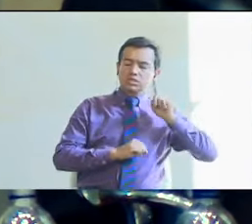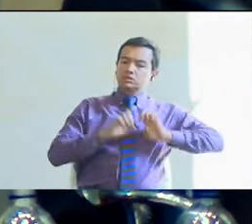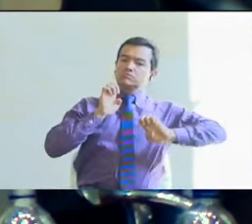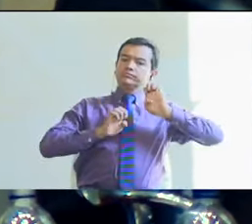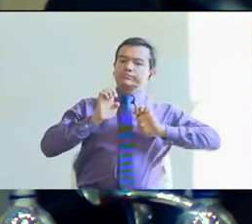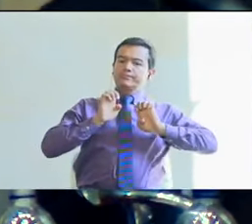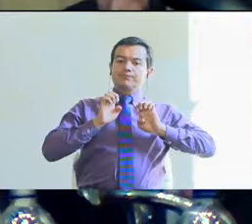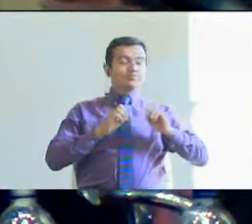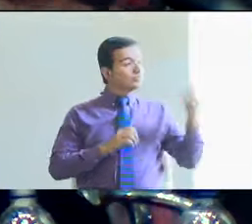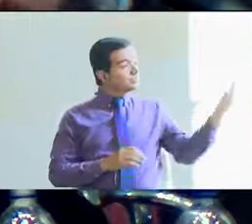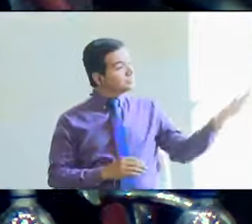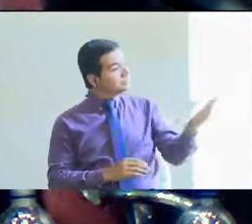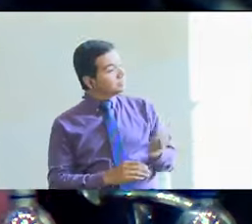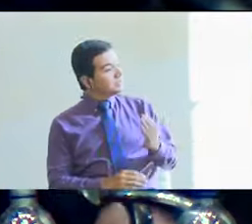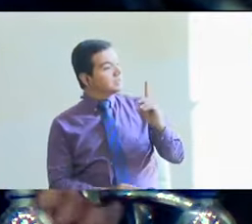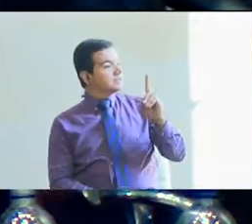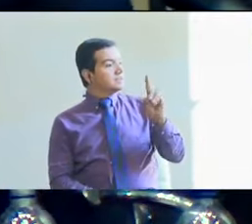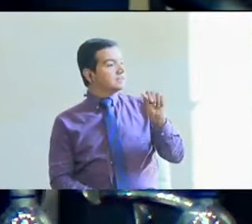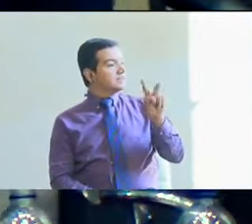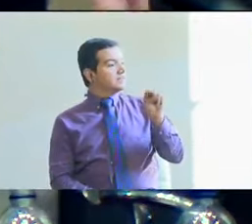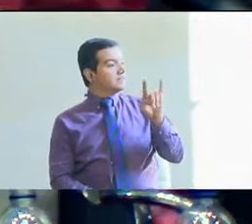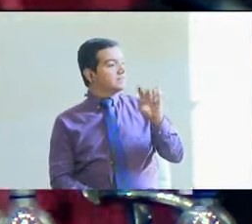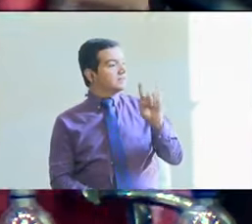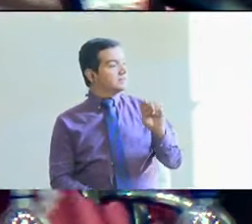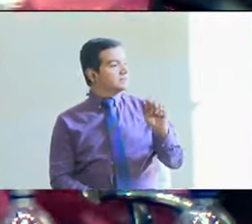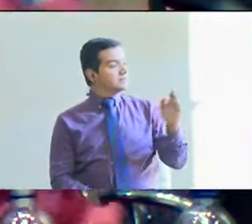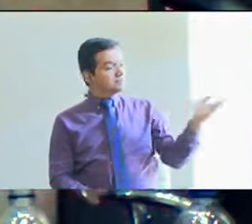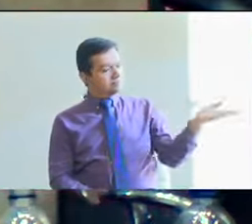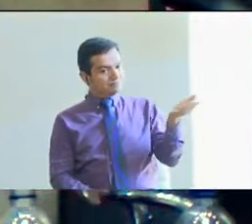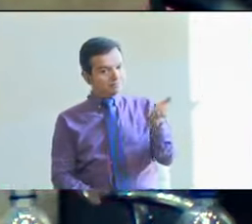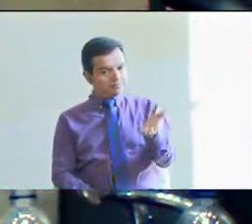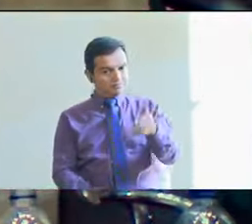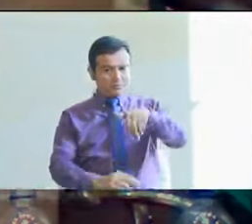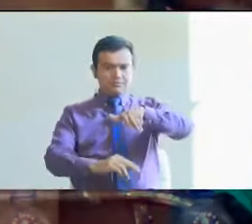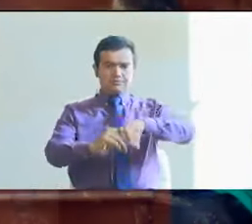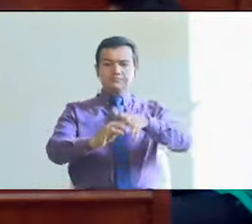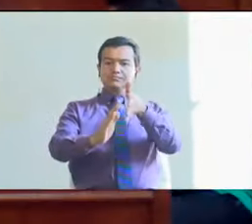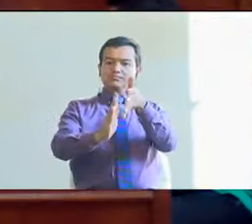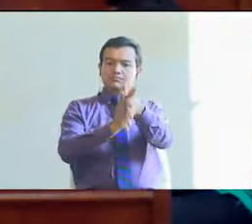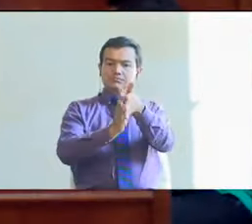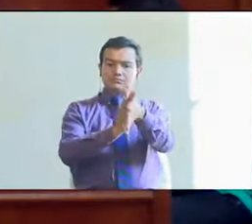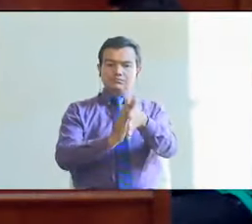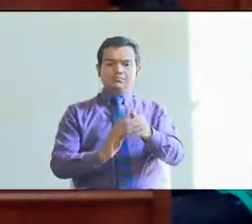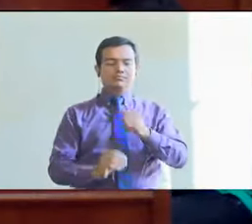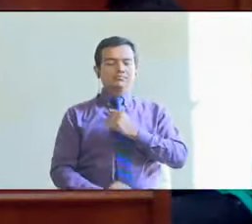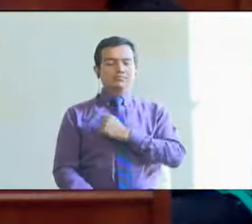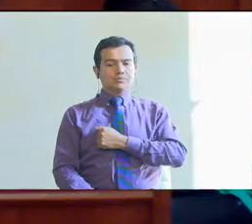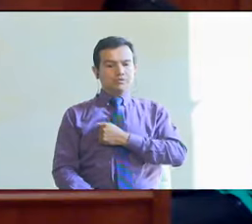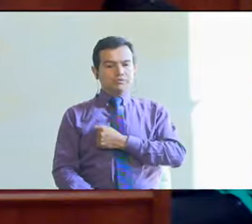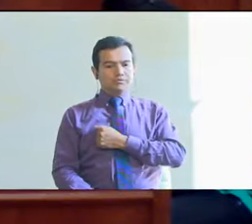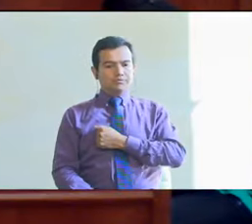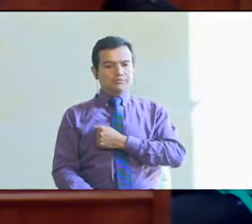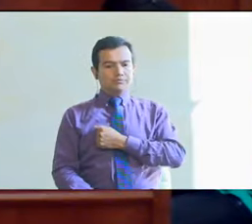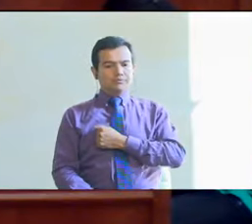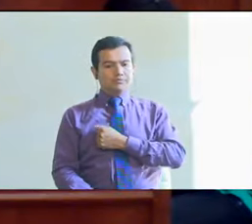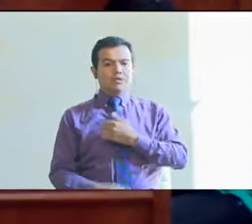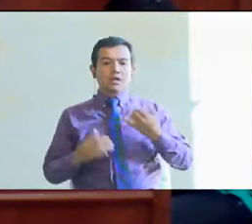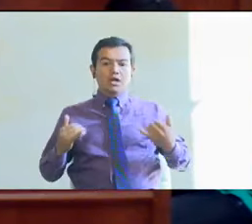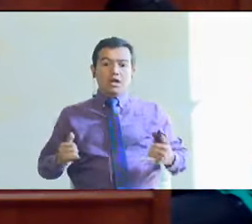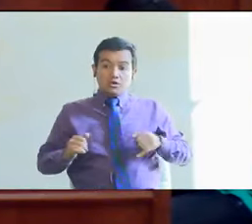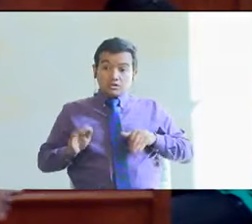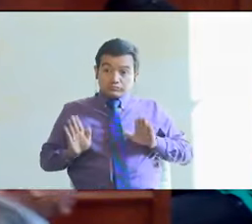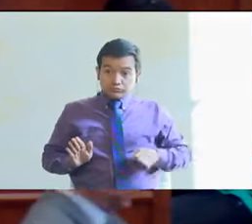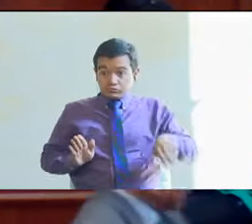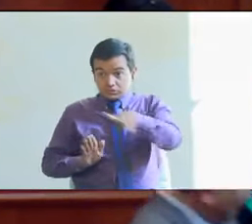David esmol sírvase pasar la atril y tomar la palabra por favor se declara la sesión informal